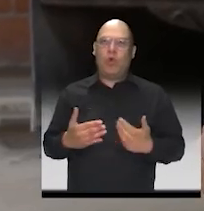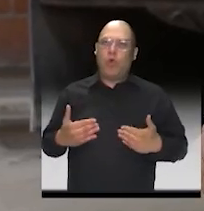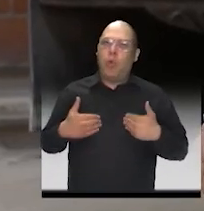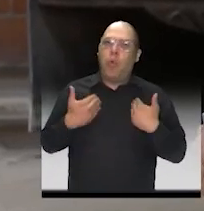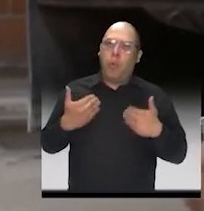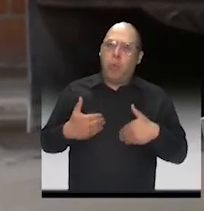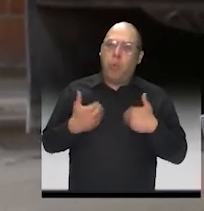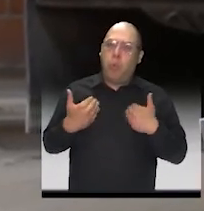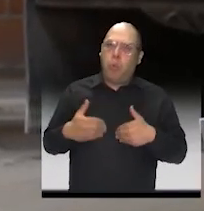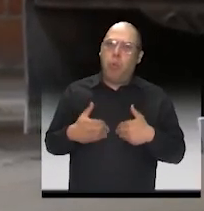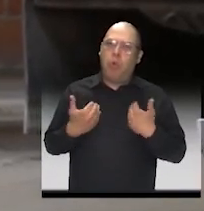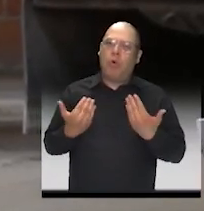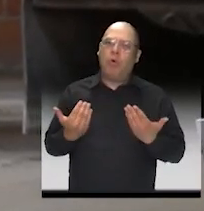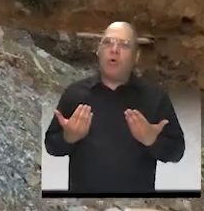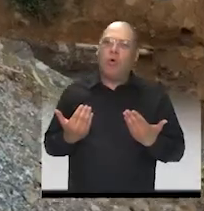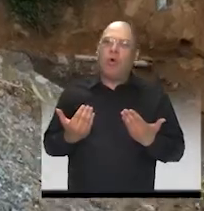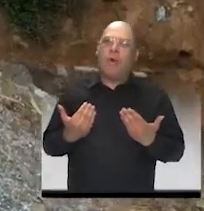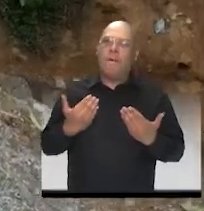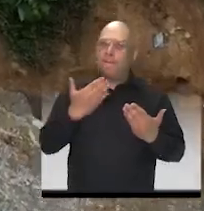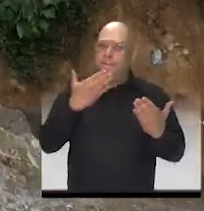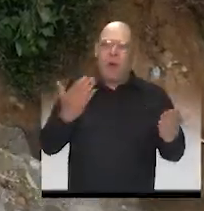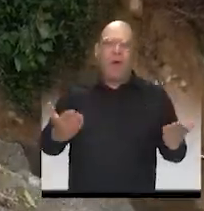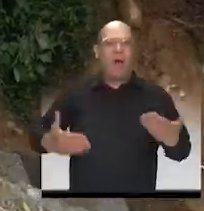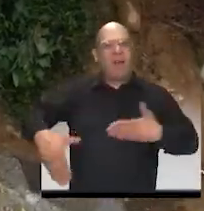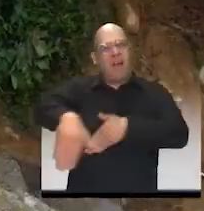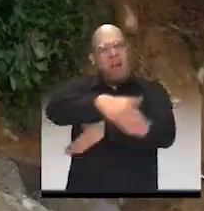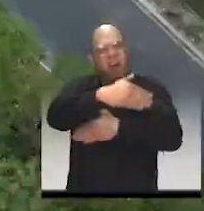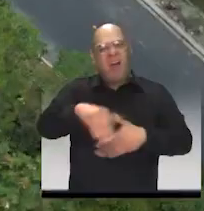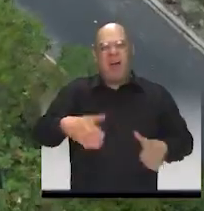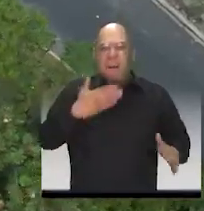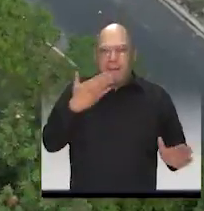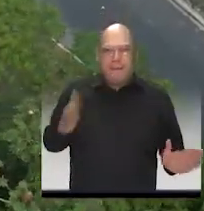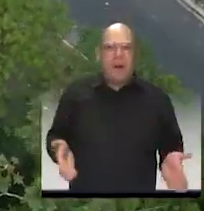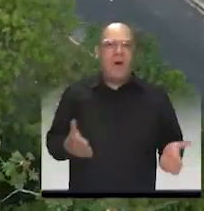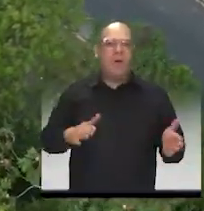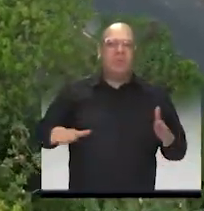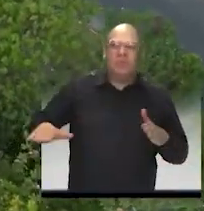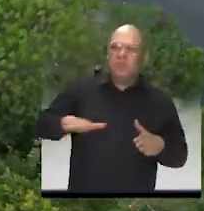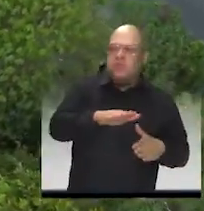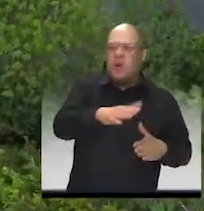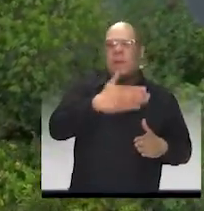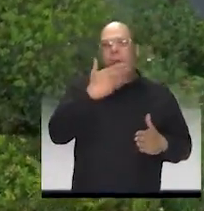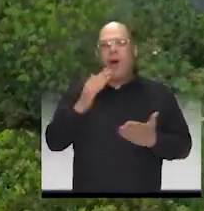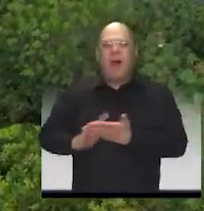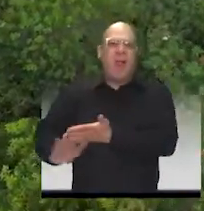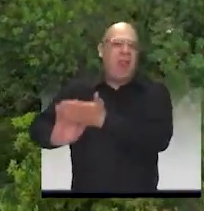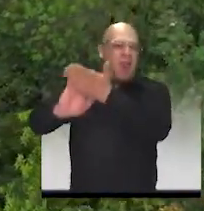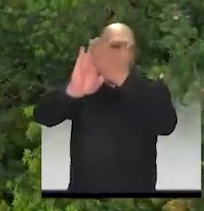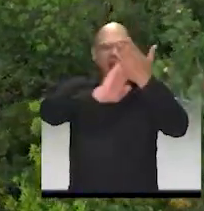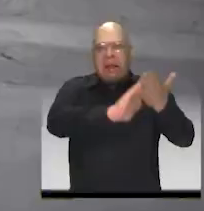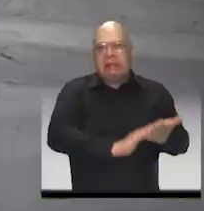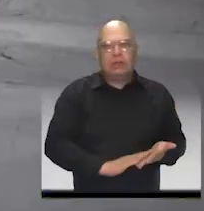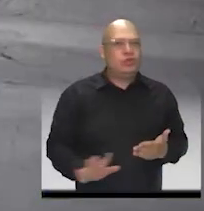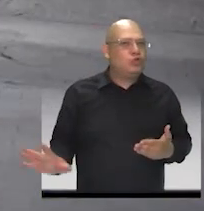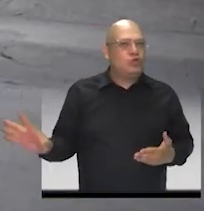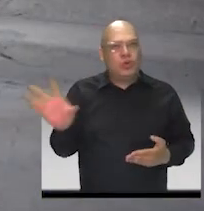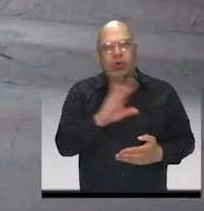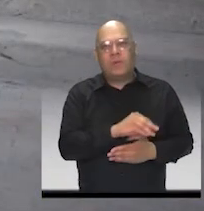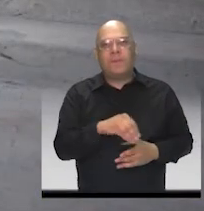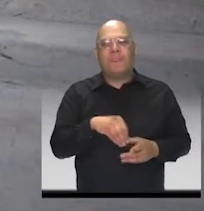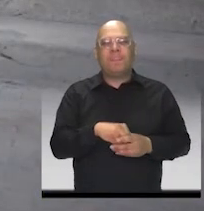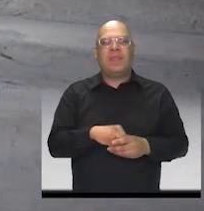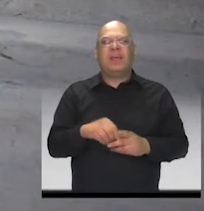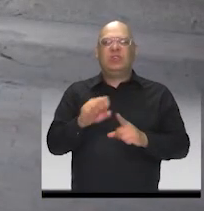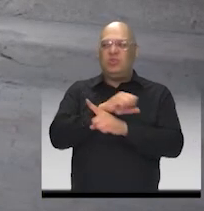toda la labor de mejora de carreteras, de asfalto, de andenes, con la mejoría que ha habido en la